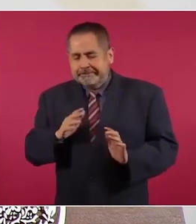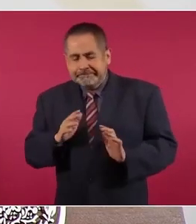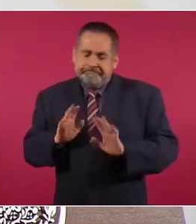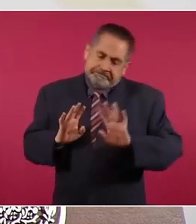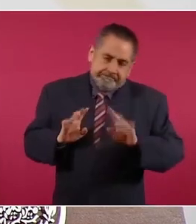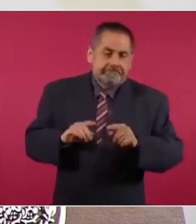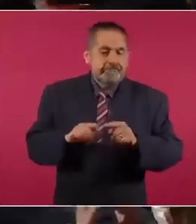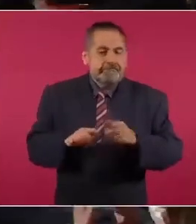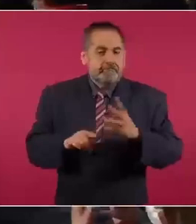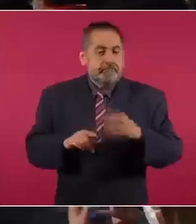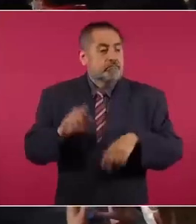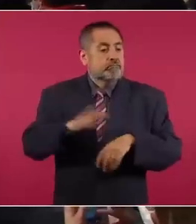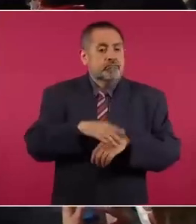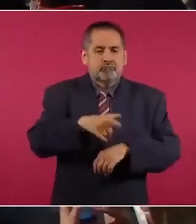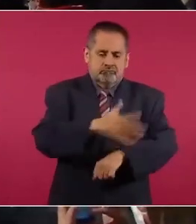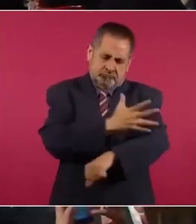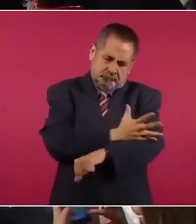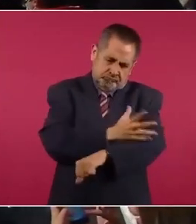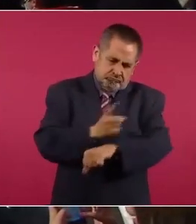porque demostró